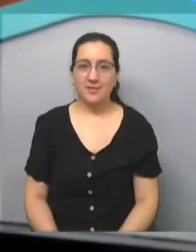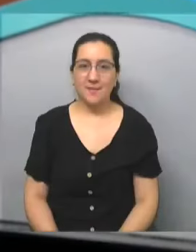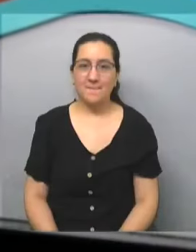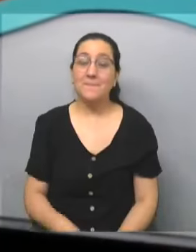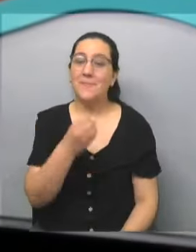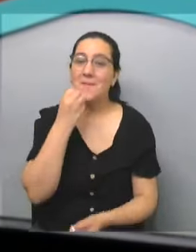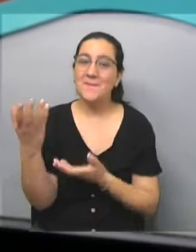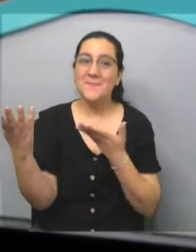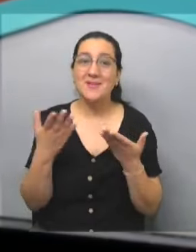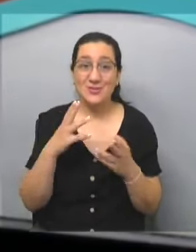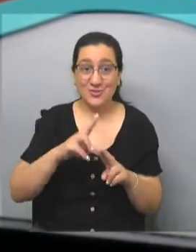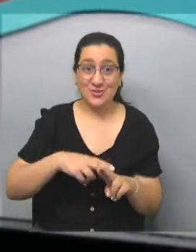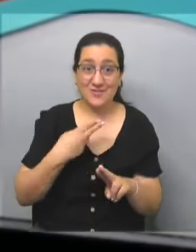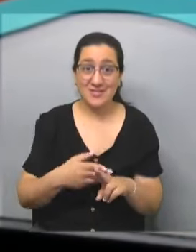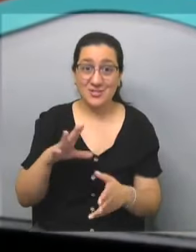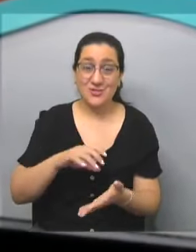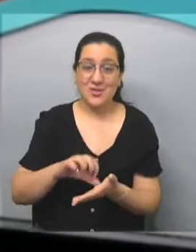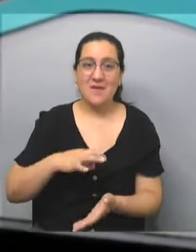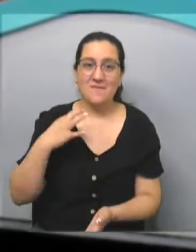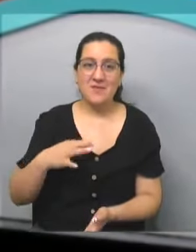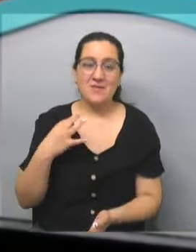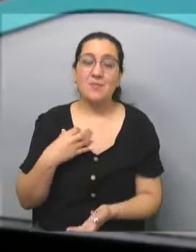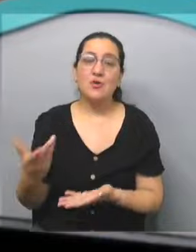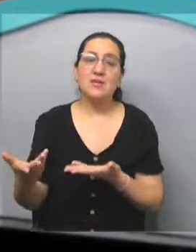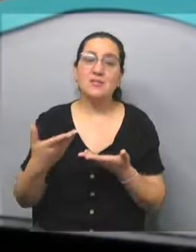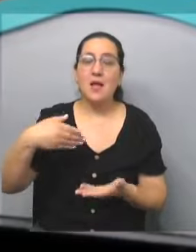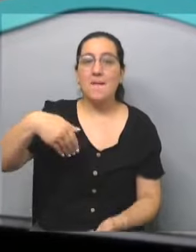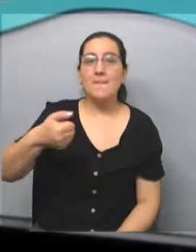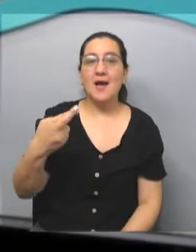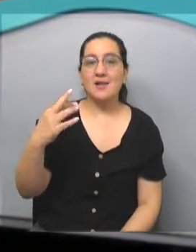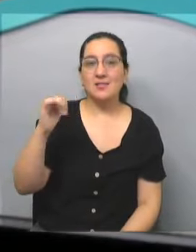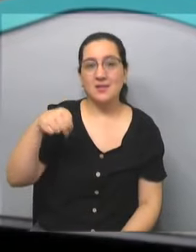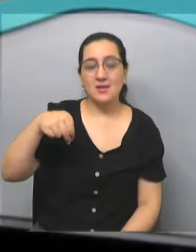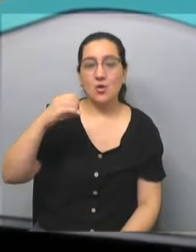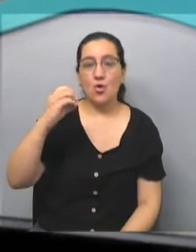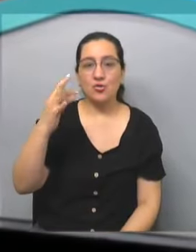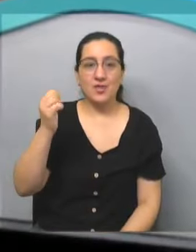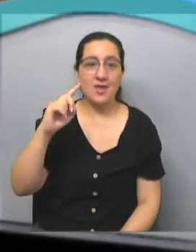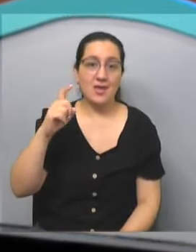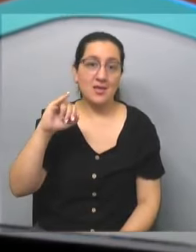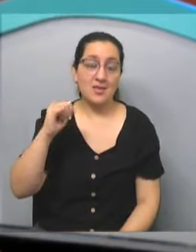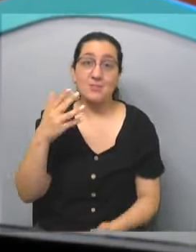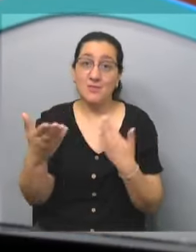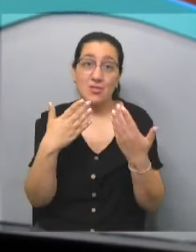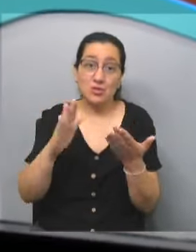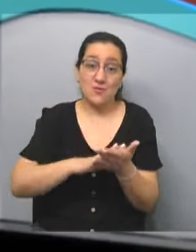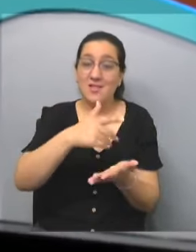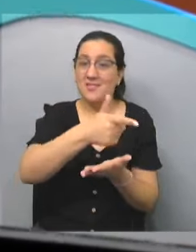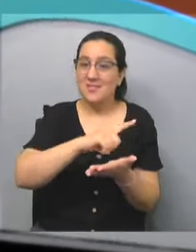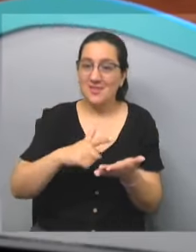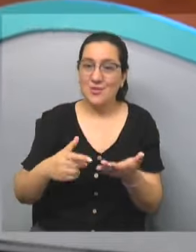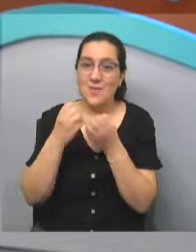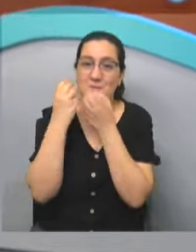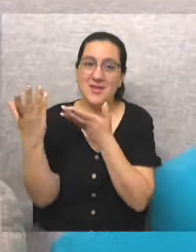Bienvenidos, señores y señores, nuevamente a Ciudad Viva y estamos recibiendo a Martín Otegui porque estamos hablando de literatura. Siempre aprendemos tanto.